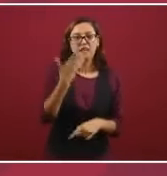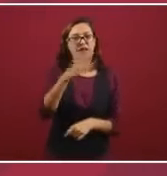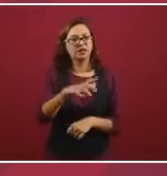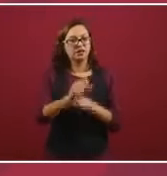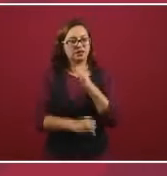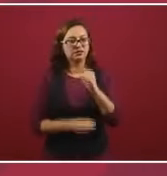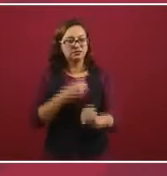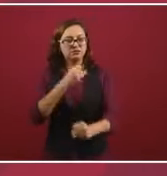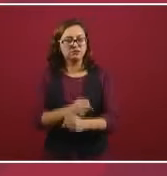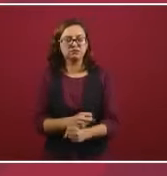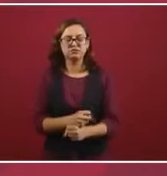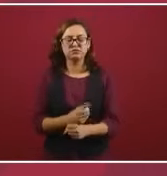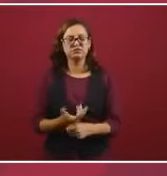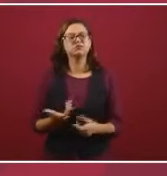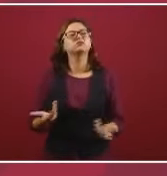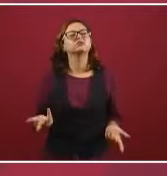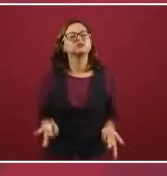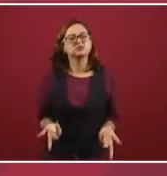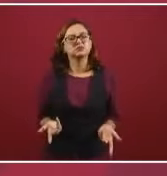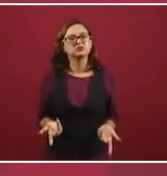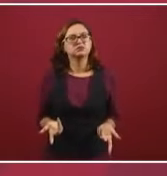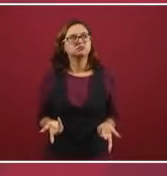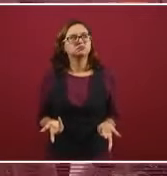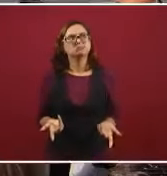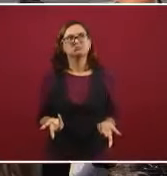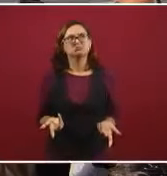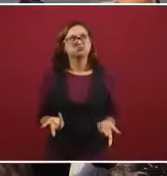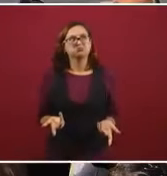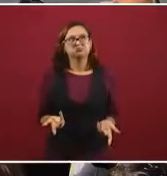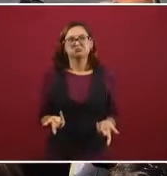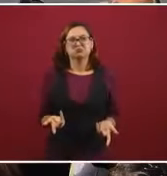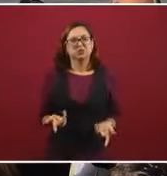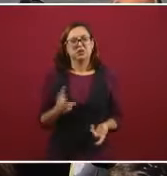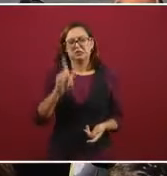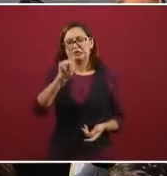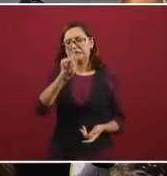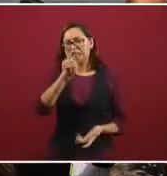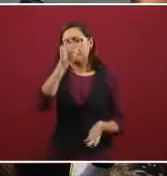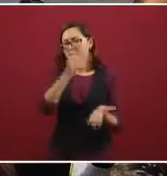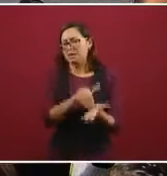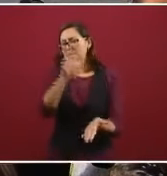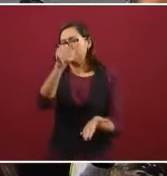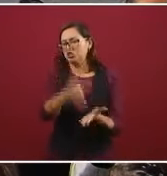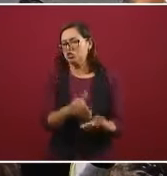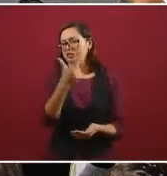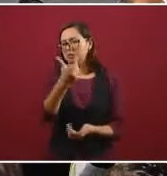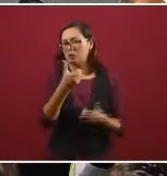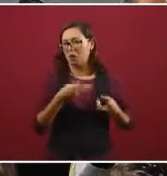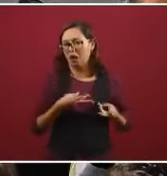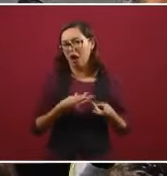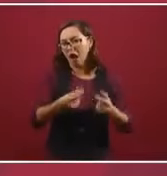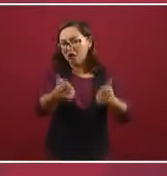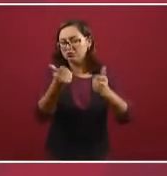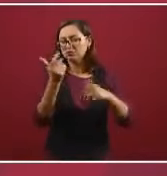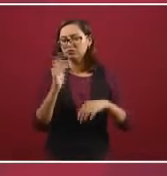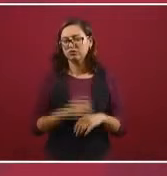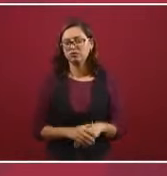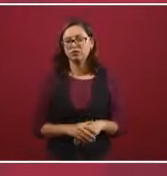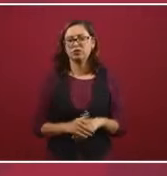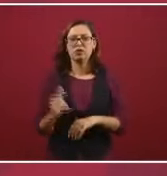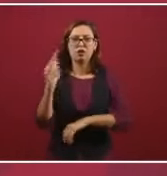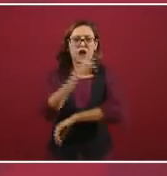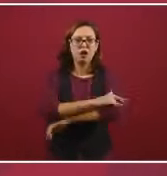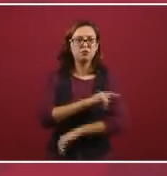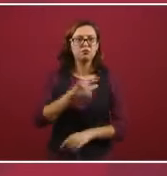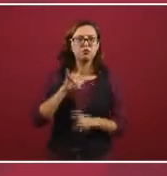creo que destinaron como 70 mil millones de pesos a compra